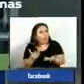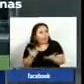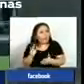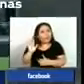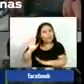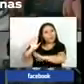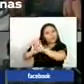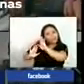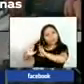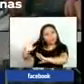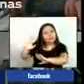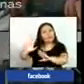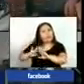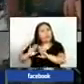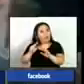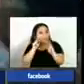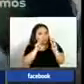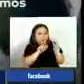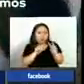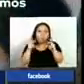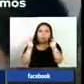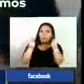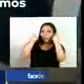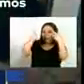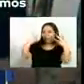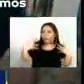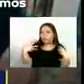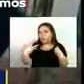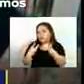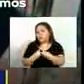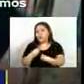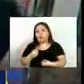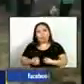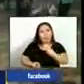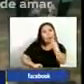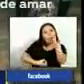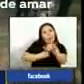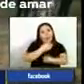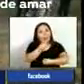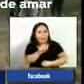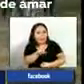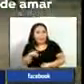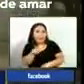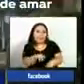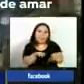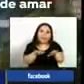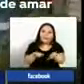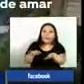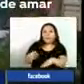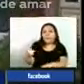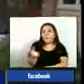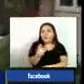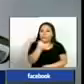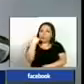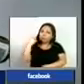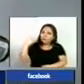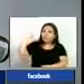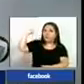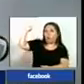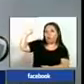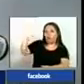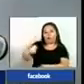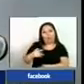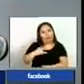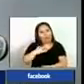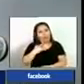historias que hacen un gran impacto en la sociedad serán contadas para agradecerles a estos héroes e inspirar a que muchas otras